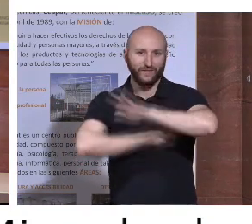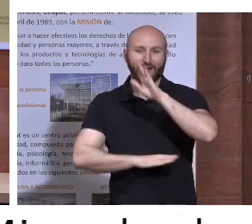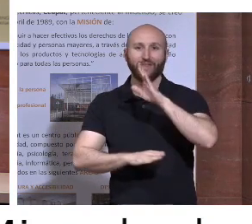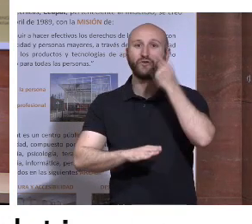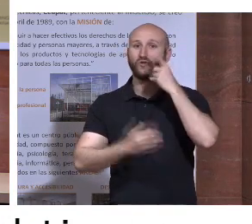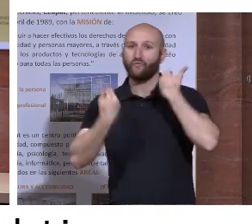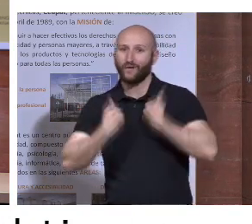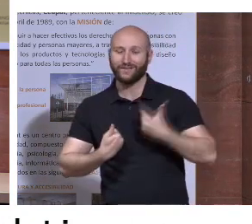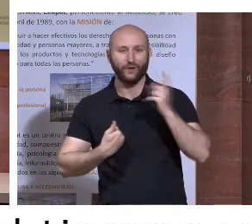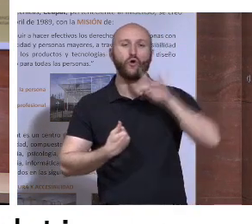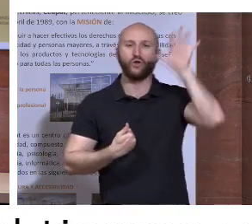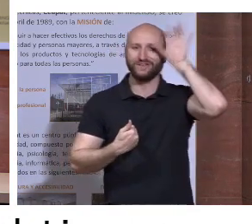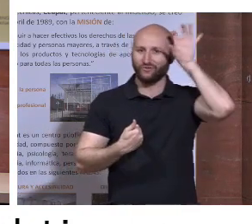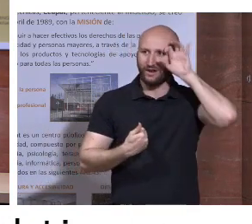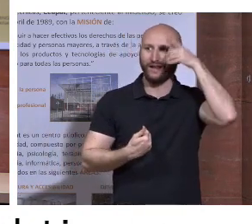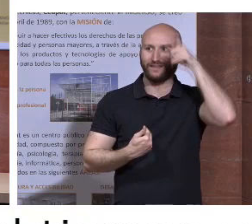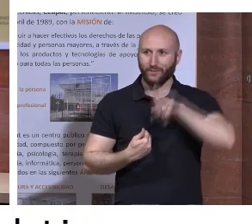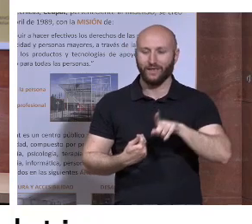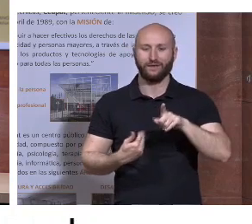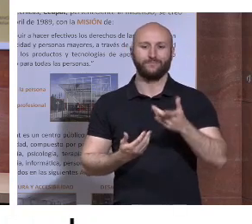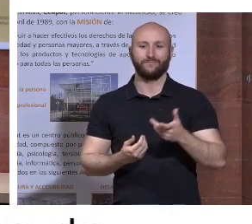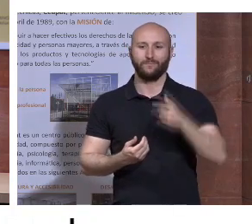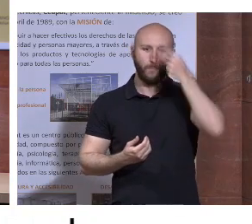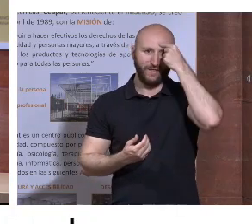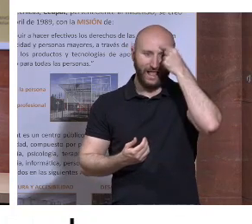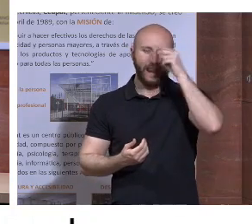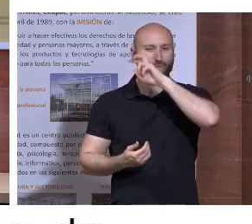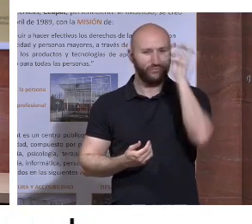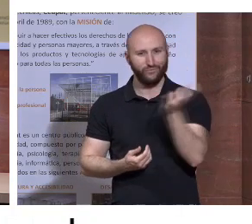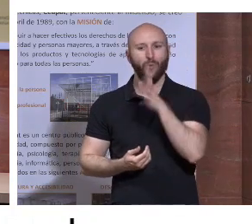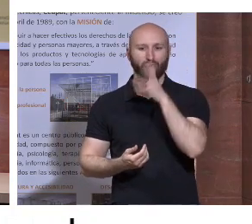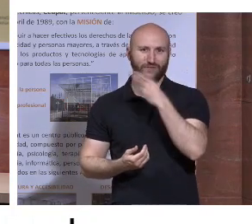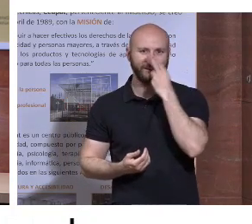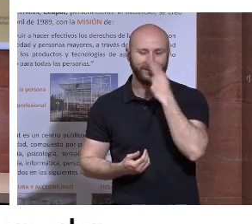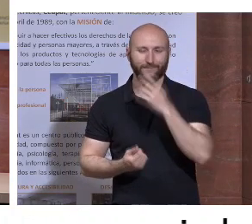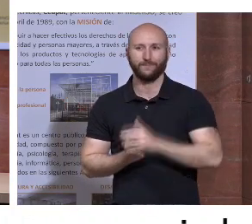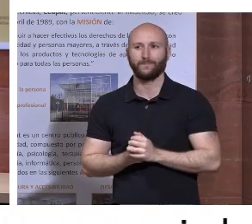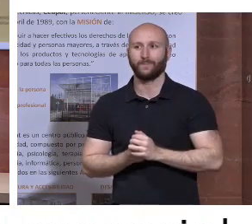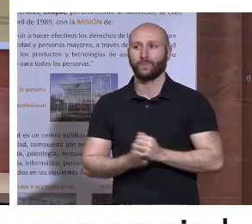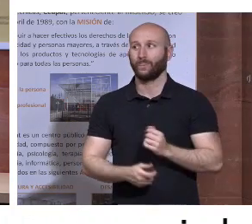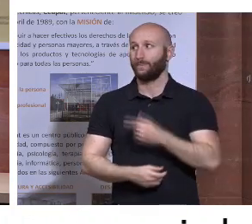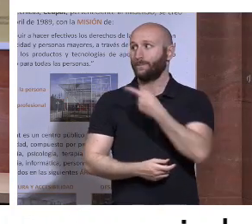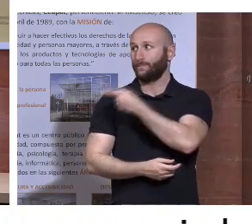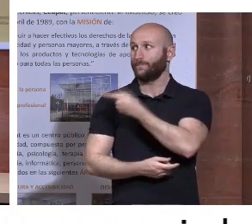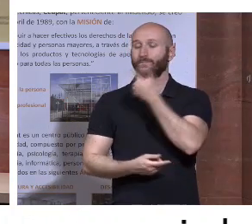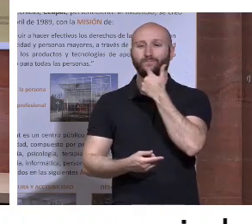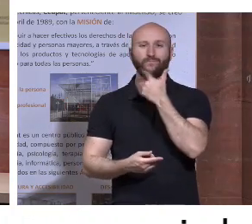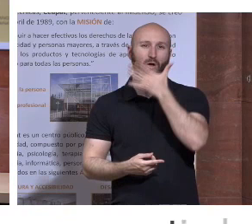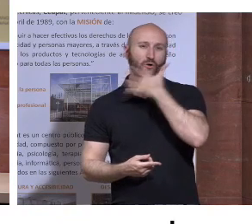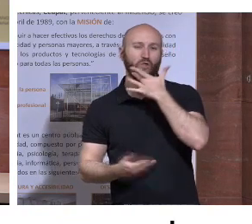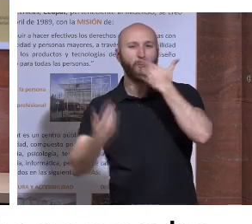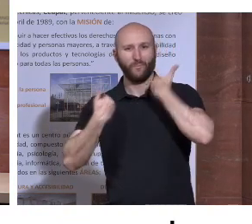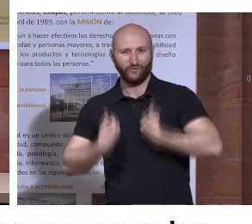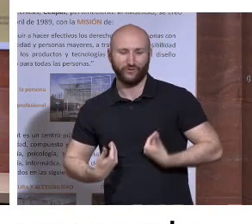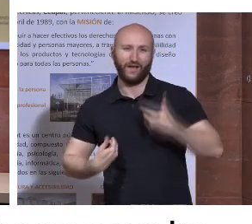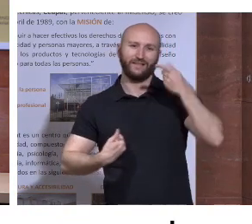solo física, sino sensorial y mental, y bueno, entonces es interesante. Y a Miguel, pues le conozco tanto en lo personal